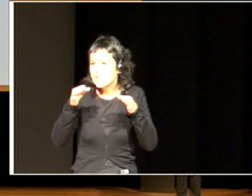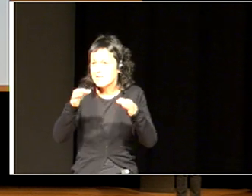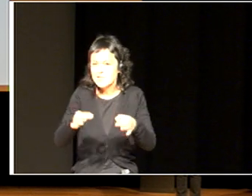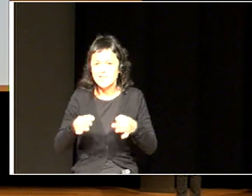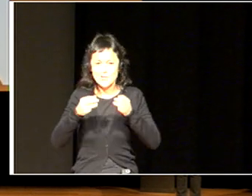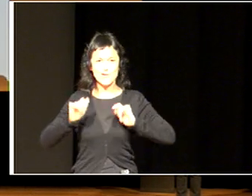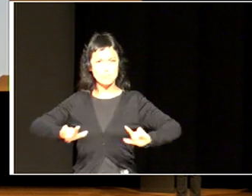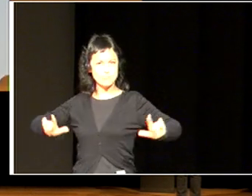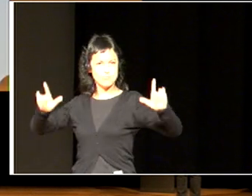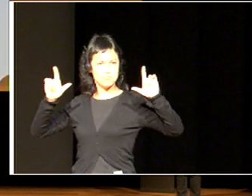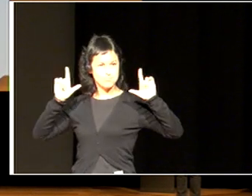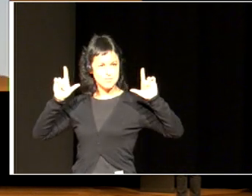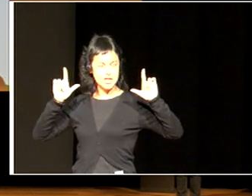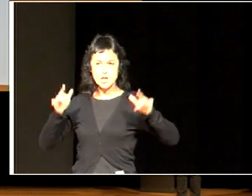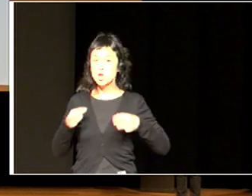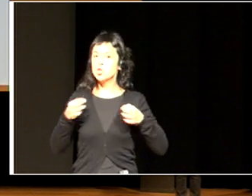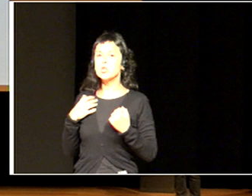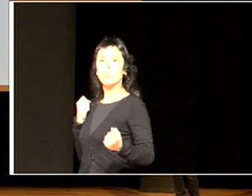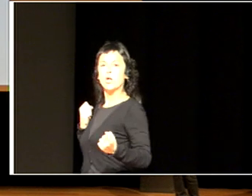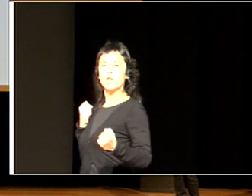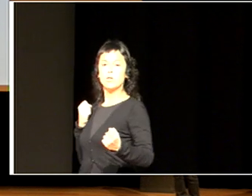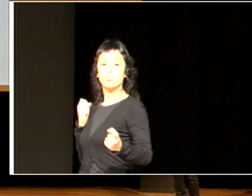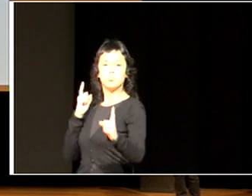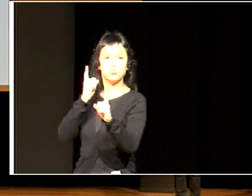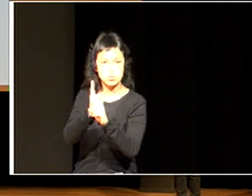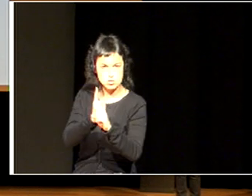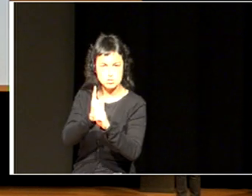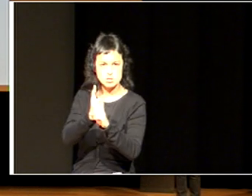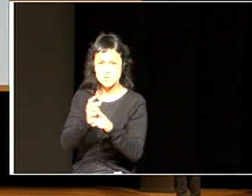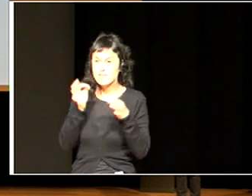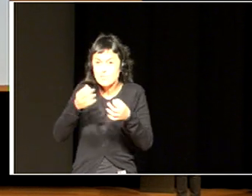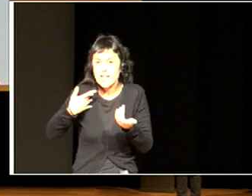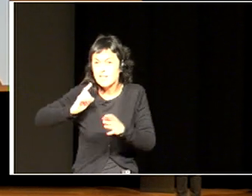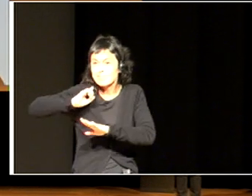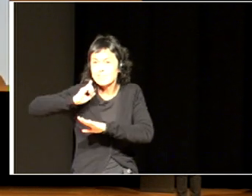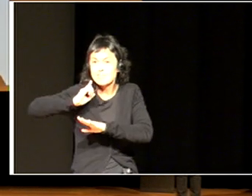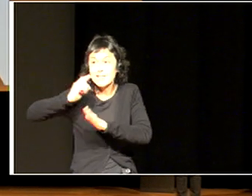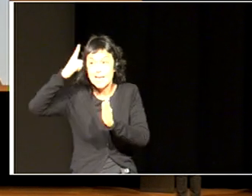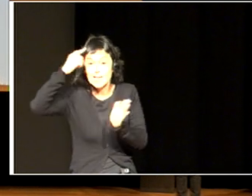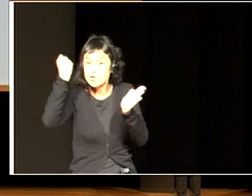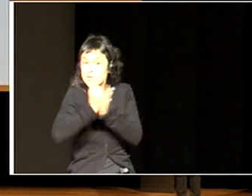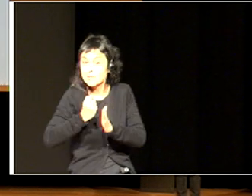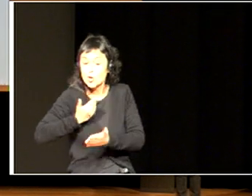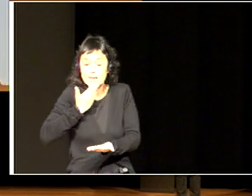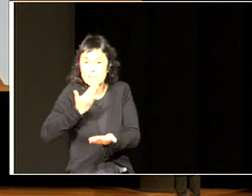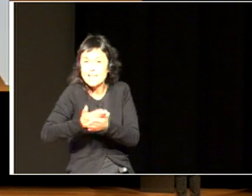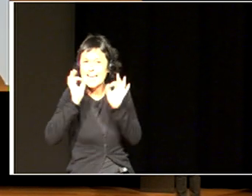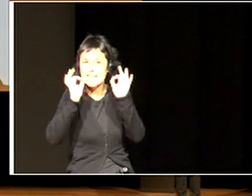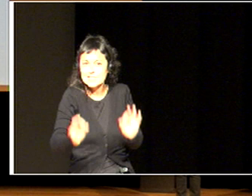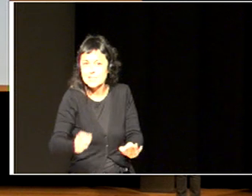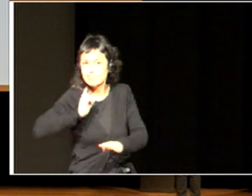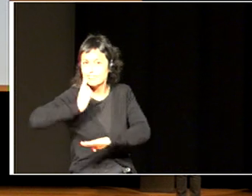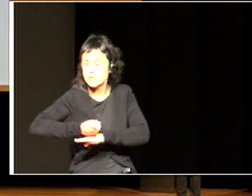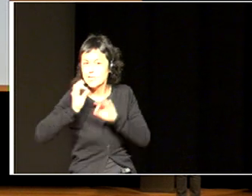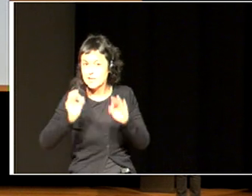protagonismo siempre a la defensiva o siempre al ataque es lo que le exige el estereotipo el estereotipo lo que hace